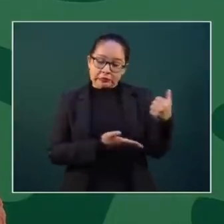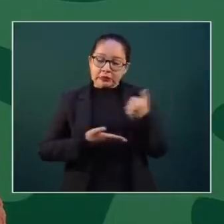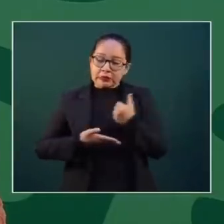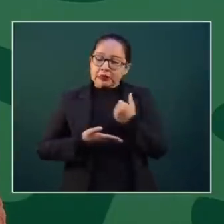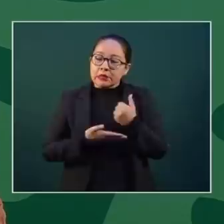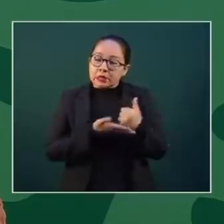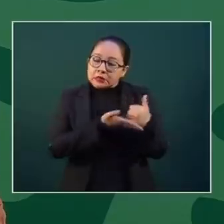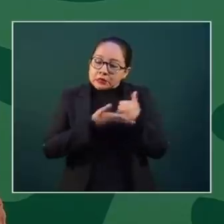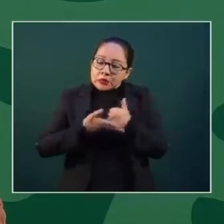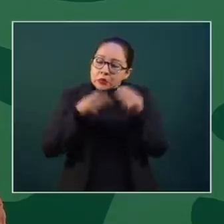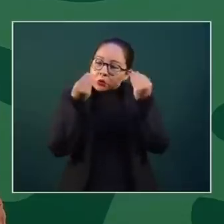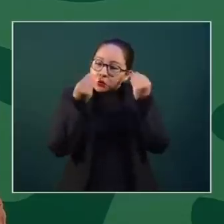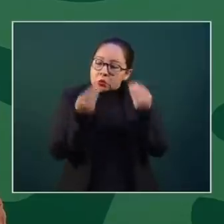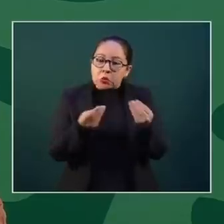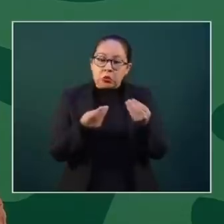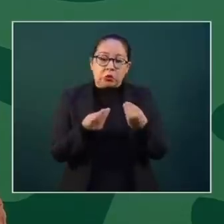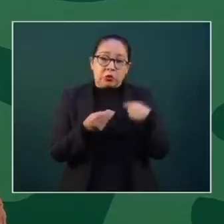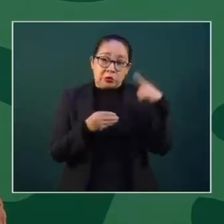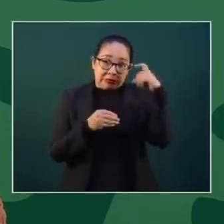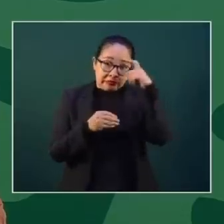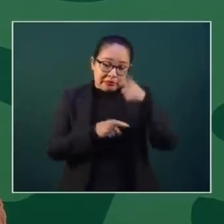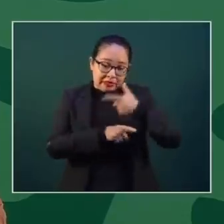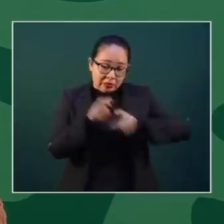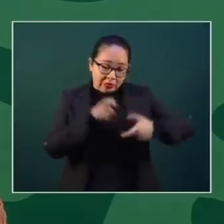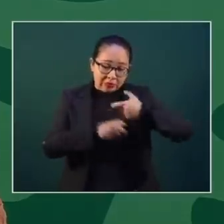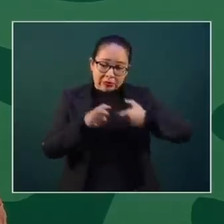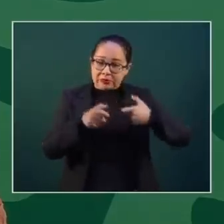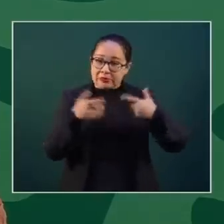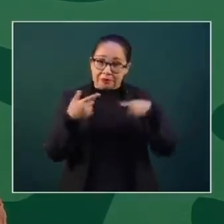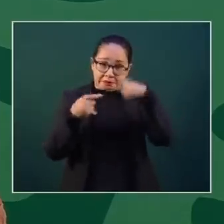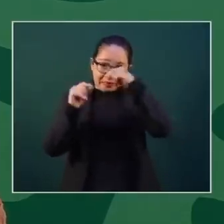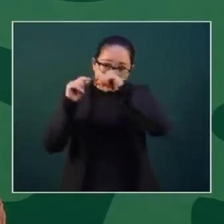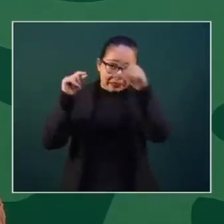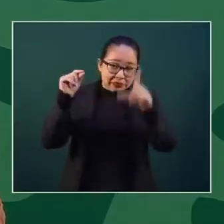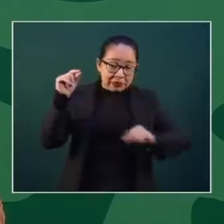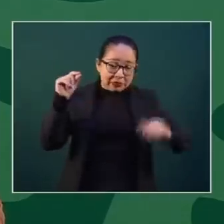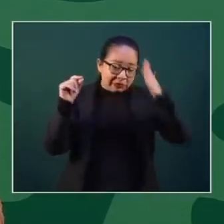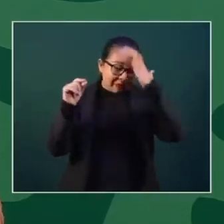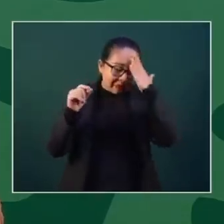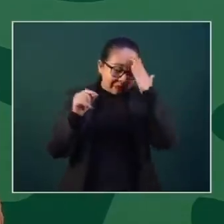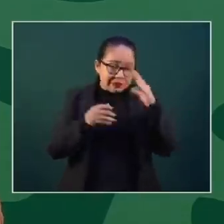porque es la principal fuente de ingresos que tiene nuestro país